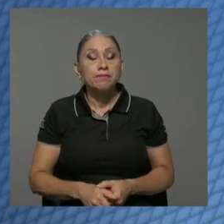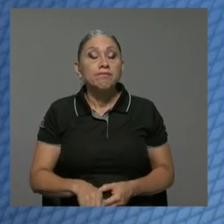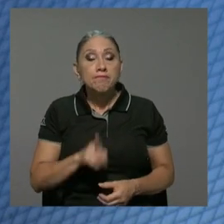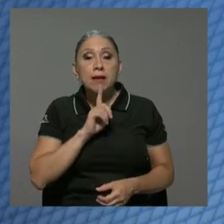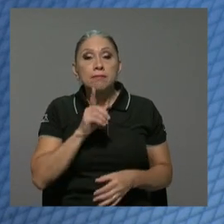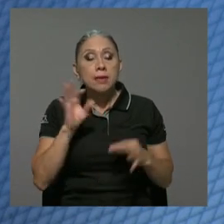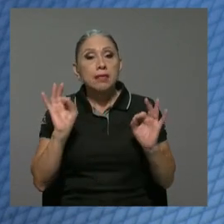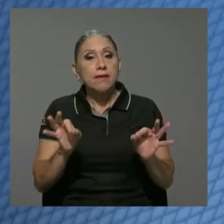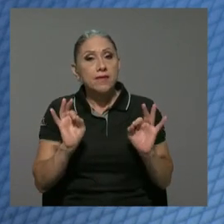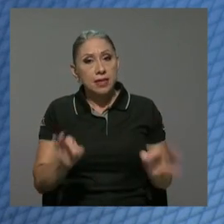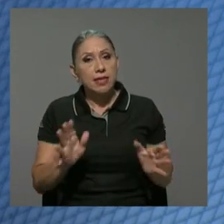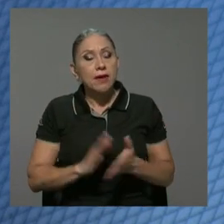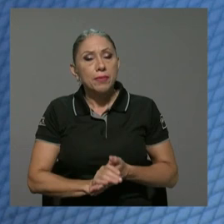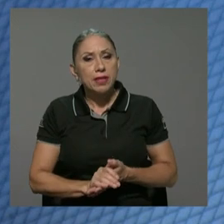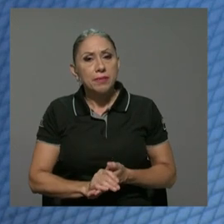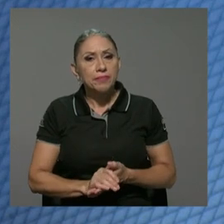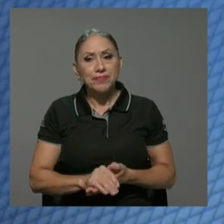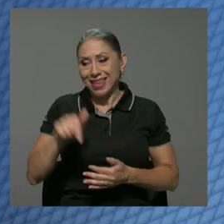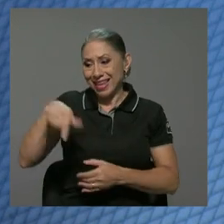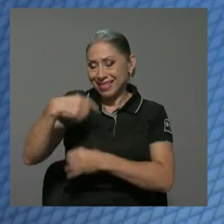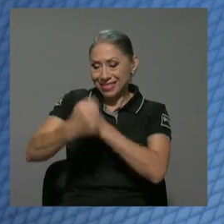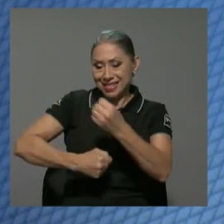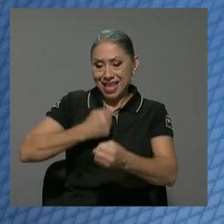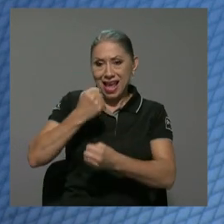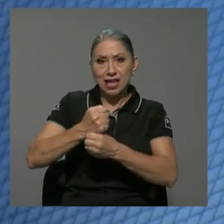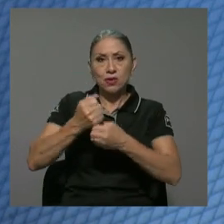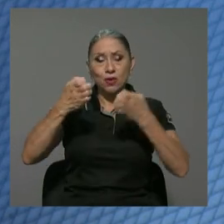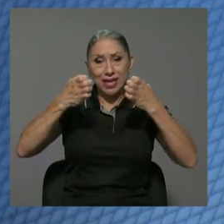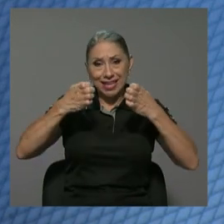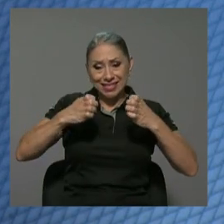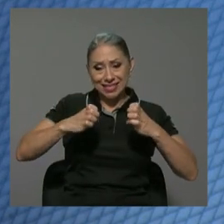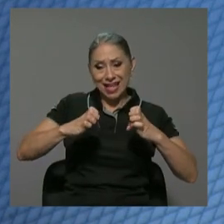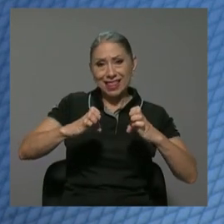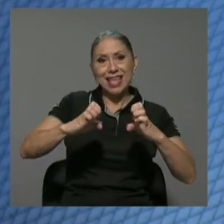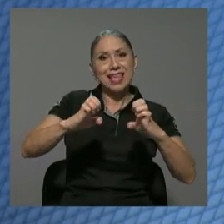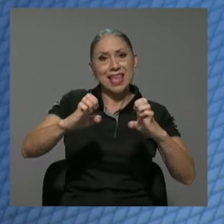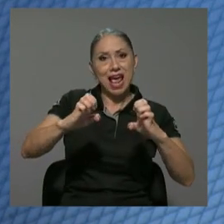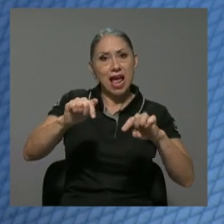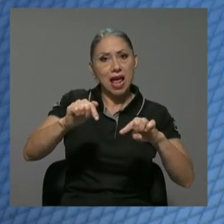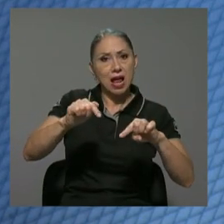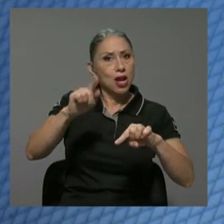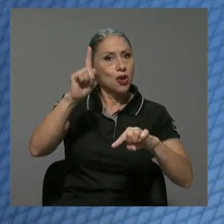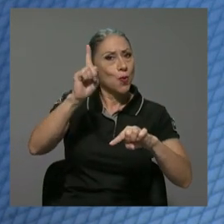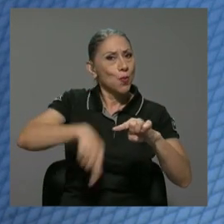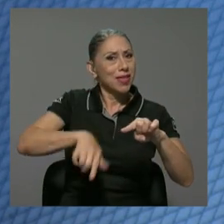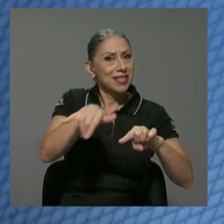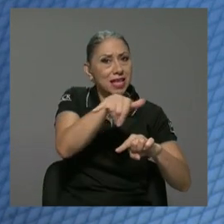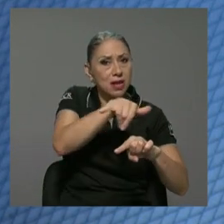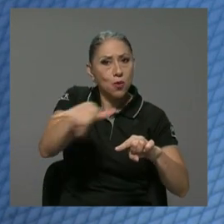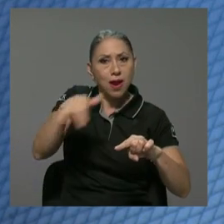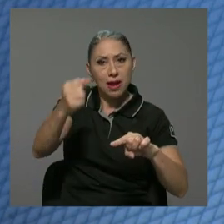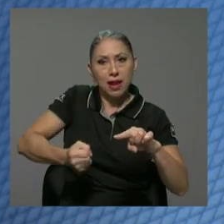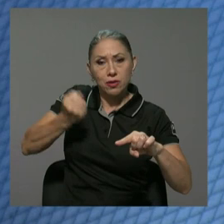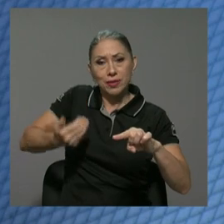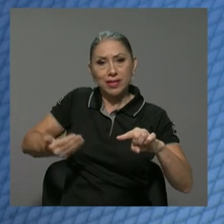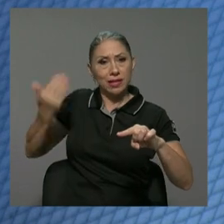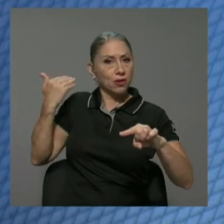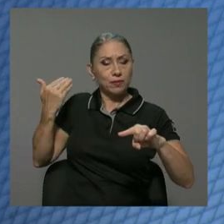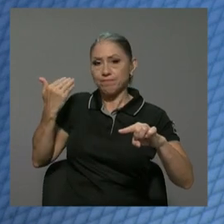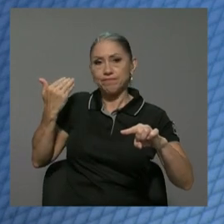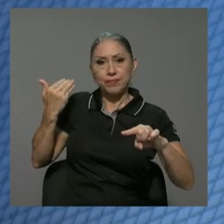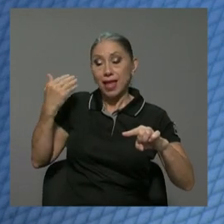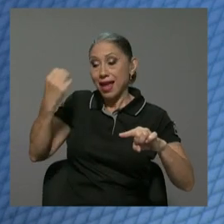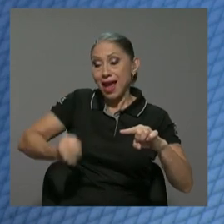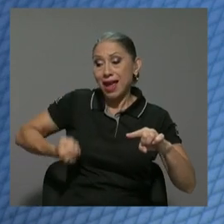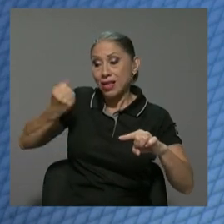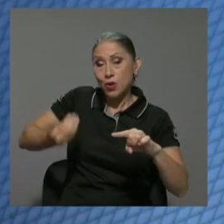Definitivamente la estrategia de este año no puede ser la misma que se siguió el año anterior. El año